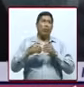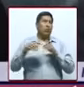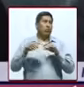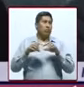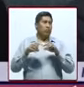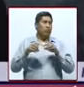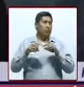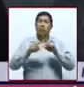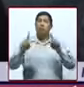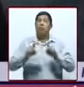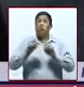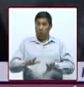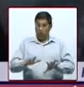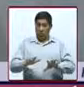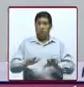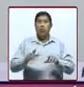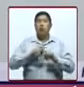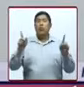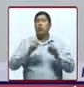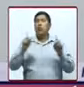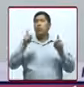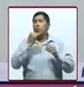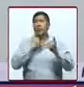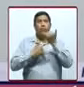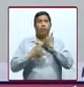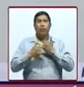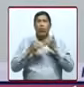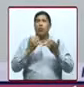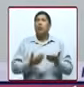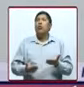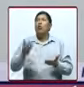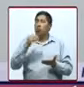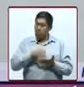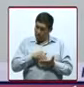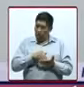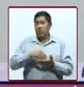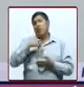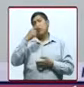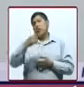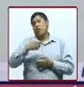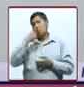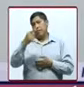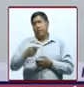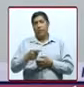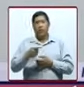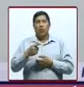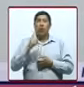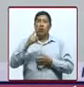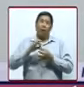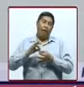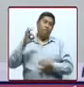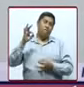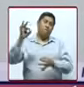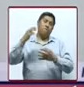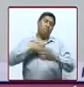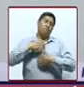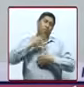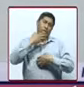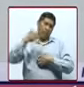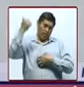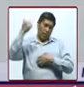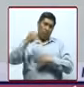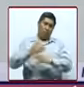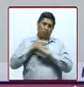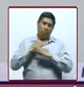tomados las preguntas, pero sin embargo, nuevamente quiero reiterar que un amparo, una acción o una